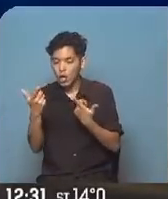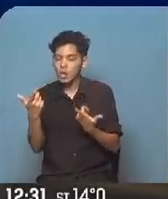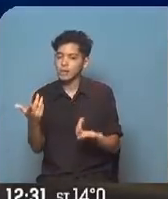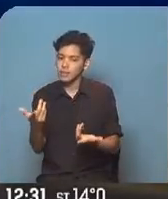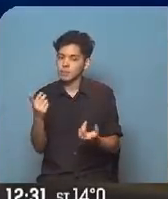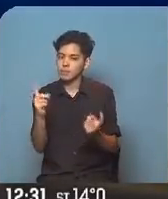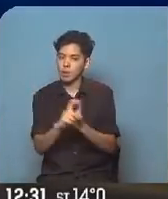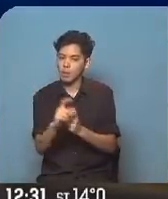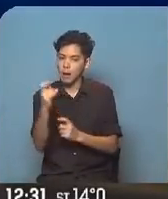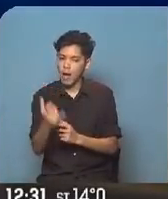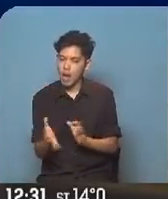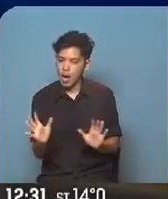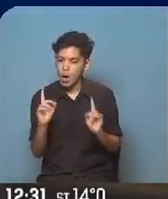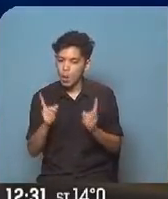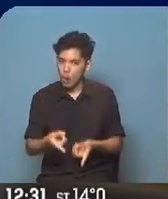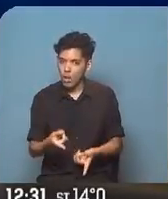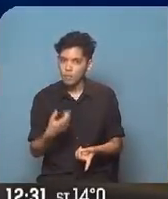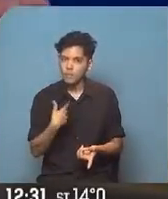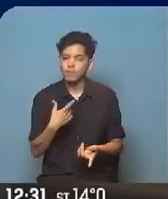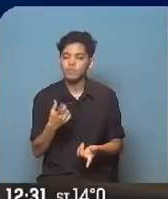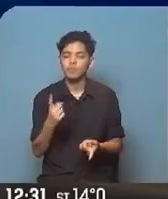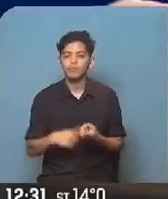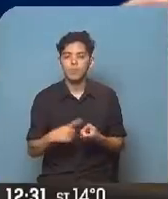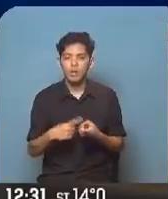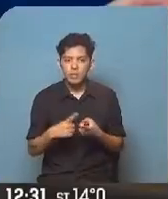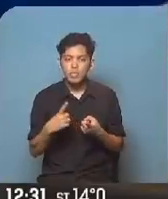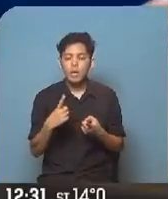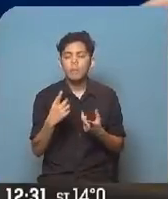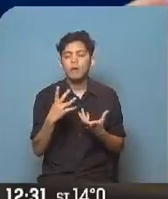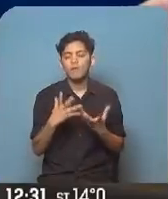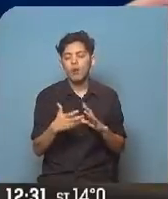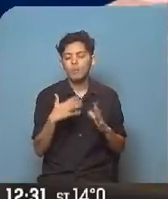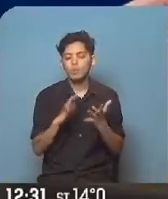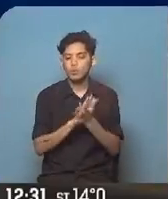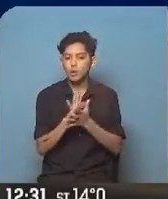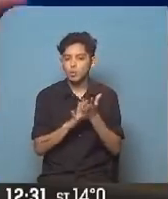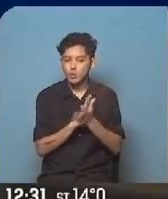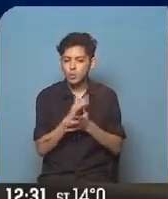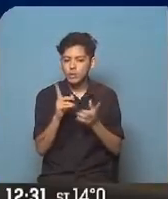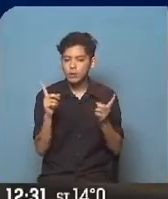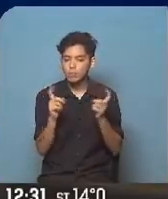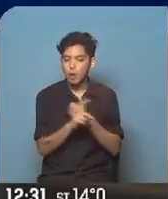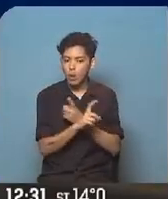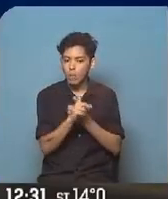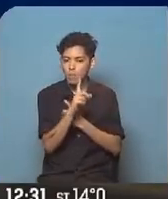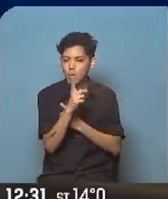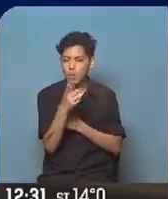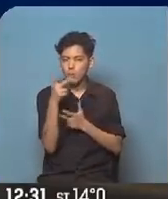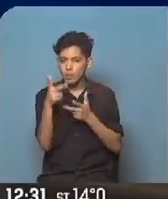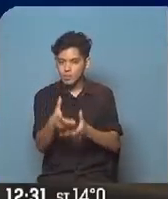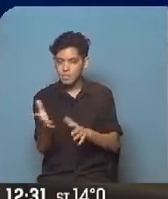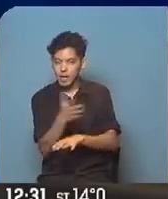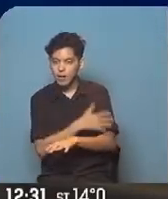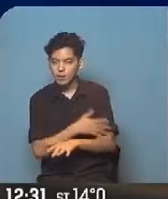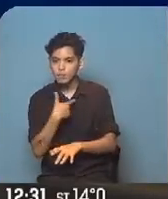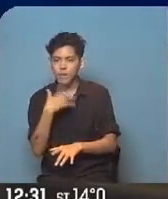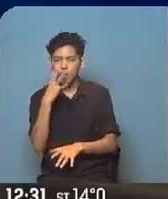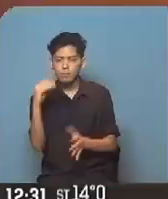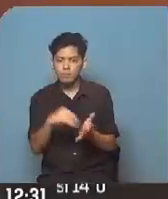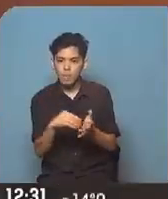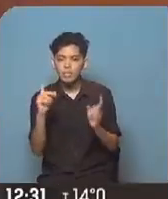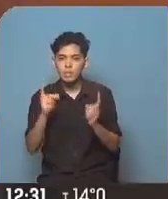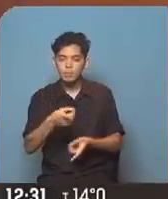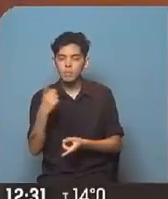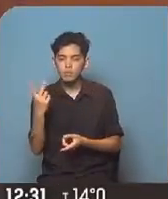intentó políticamente reducir ese conflicto que vos estás diciendo. Y otra medida importante que tomó, que no es menor, en realidad son